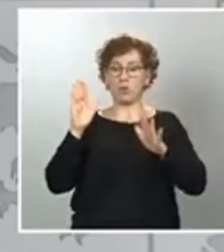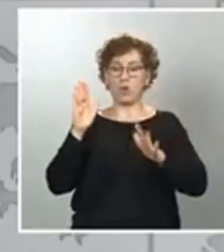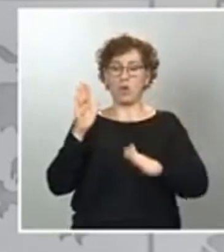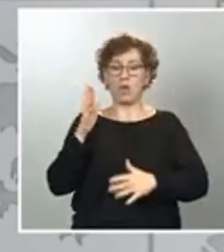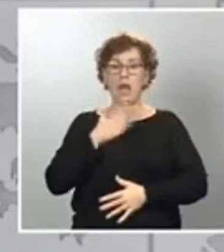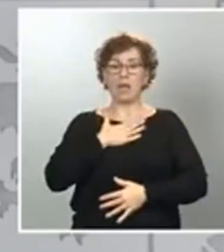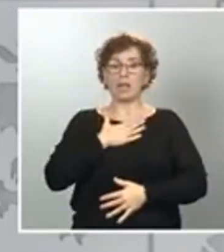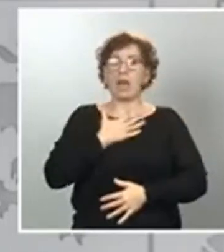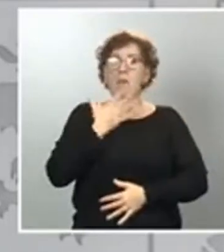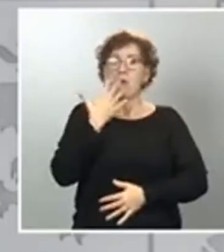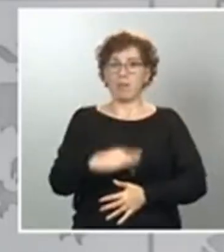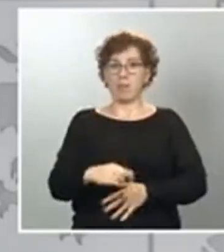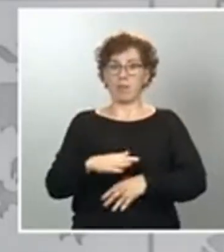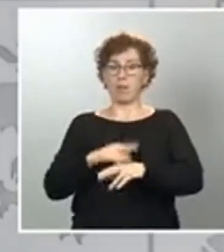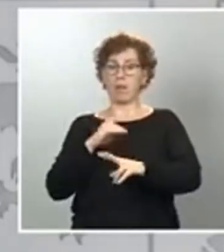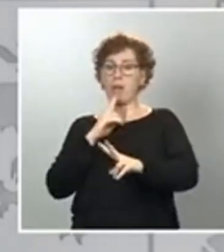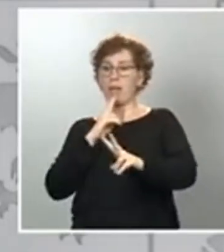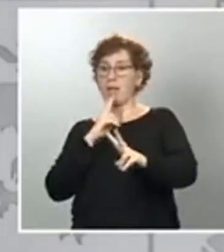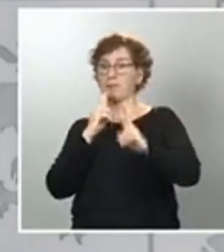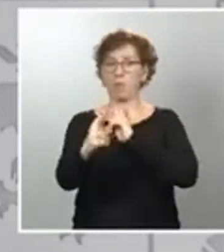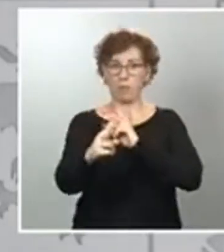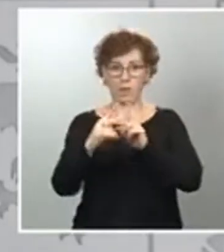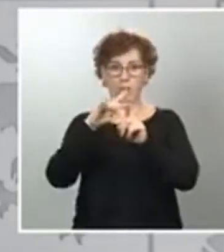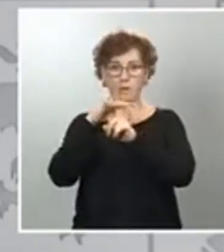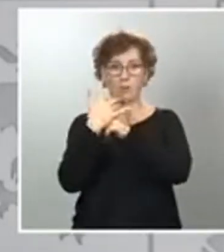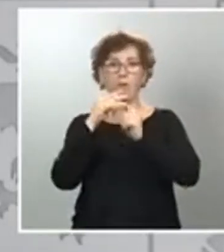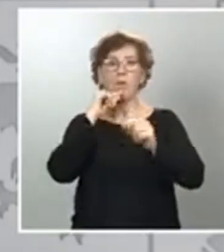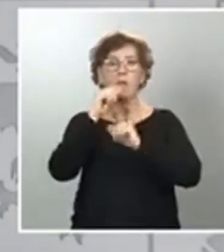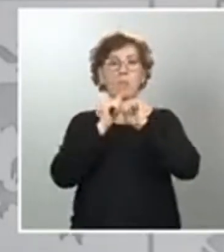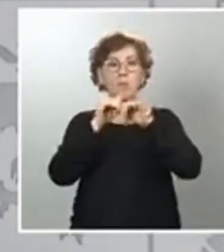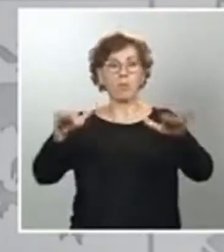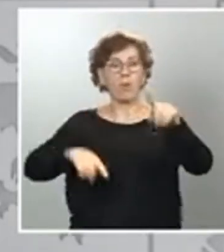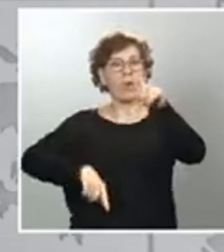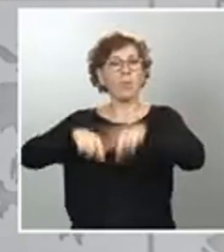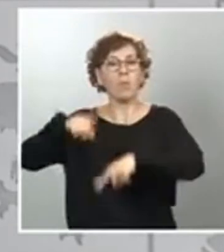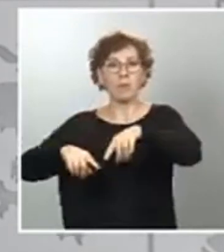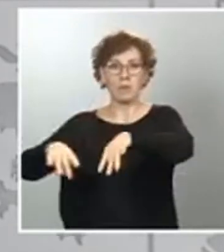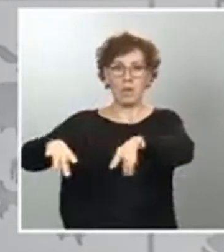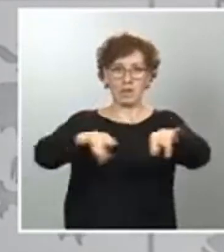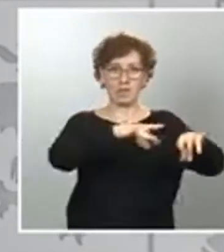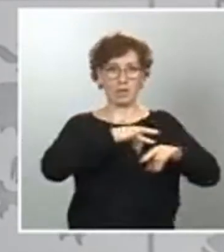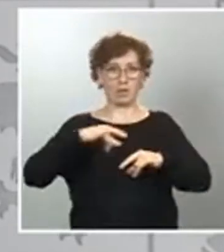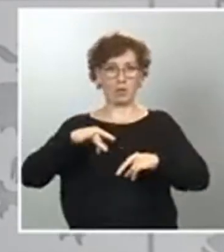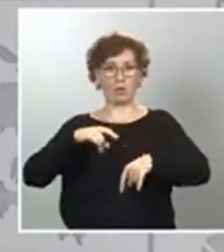la realidad epidemiológica en cada uno de los territorios. Así de sencillo.